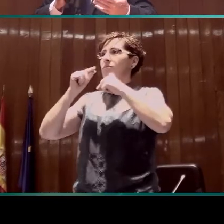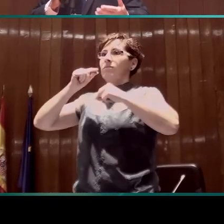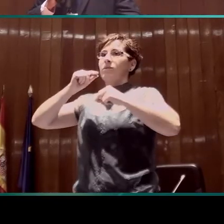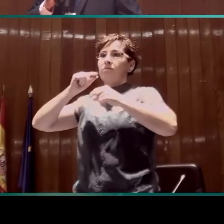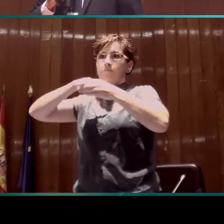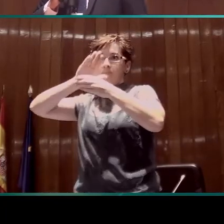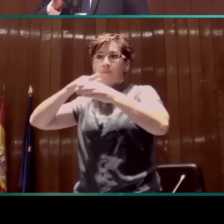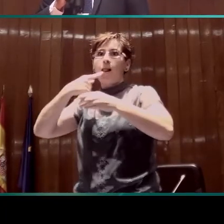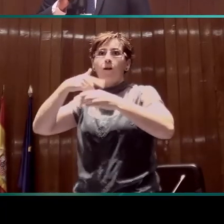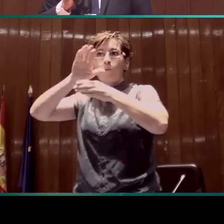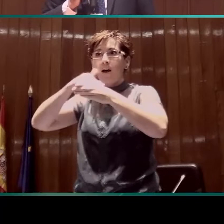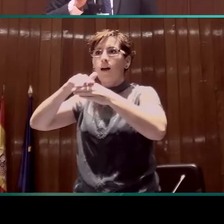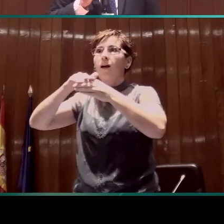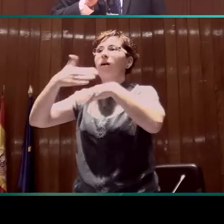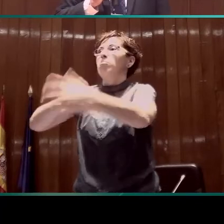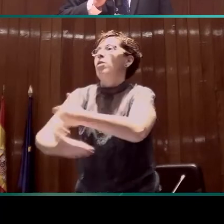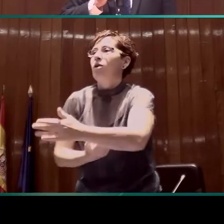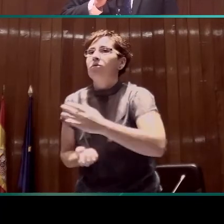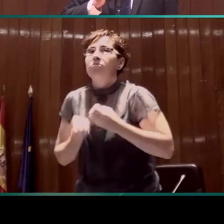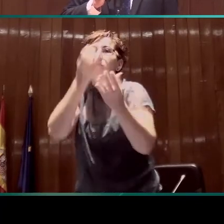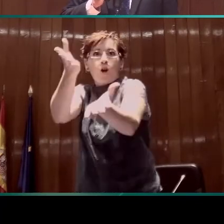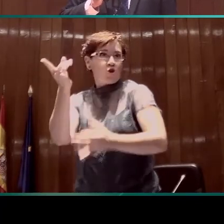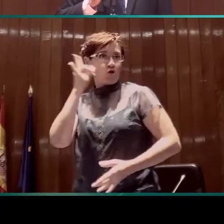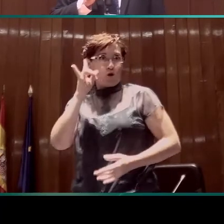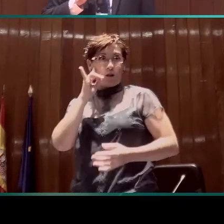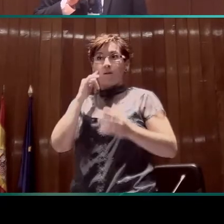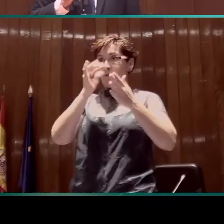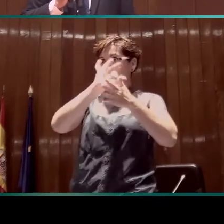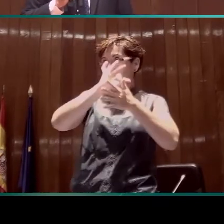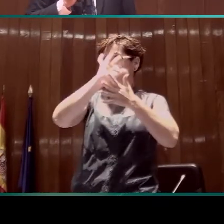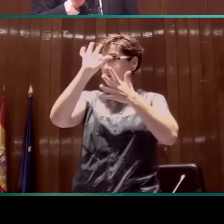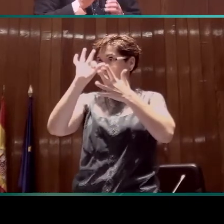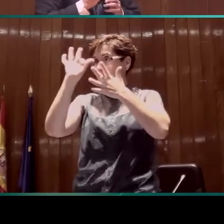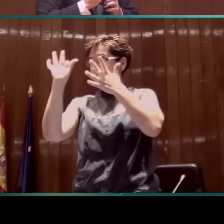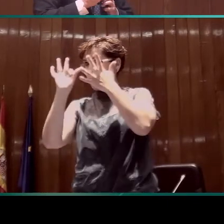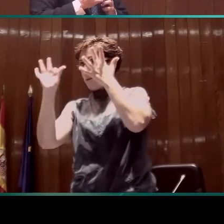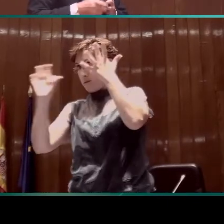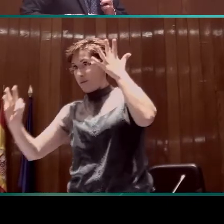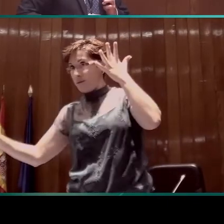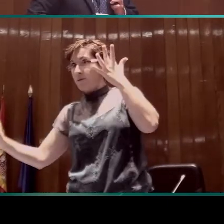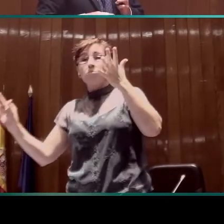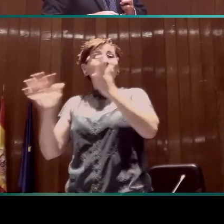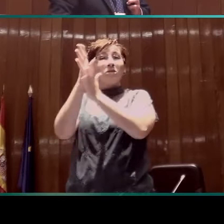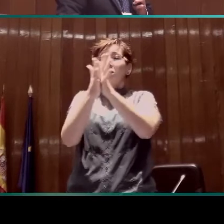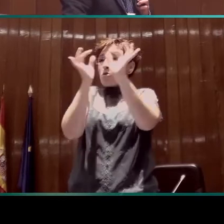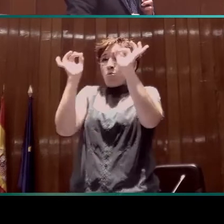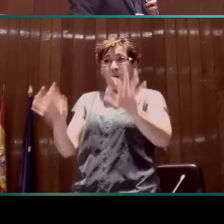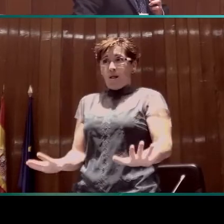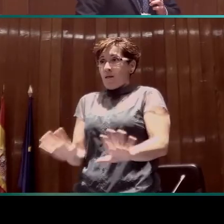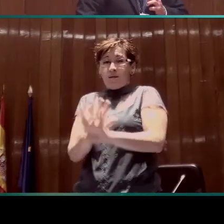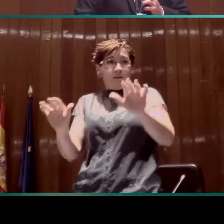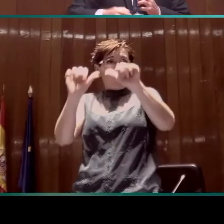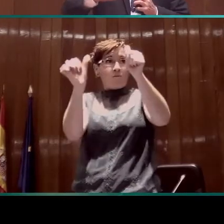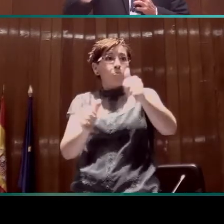final, emitamos una serie de sonidos. Bueno, pues eso mismo sucede en el caso de las lenguas de signos,